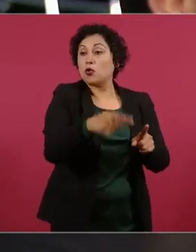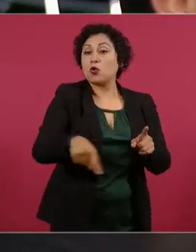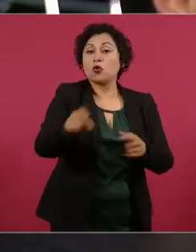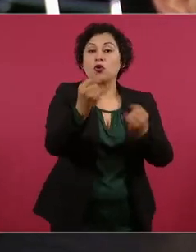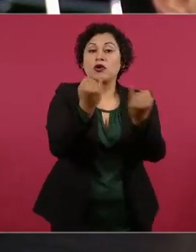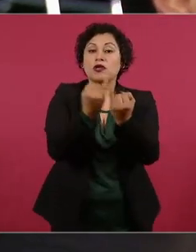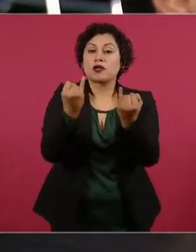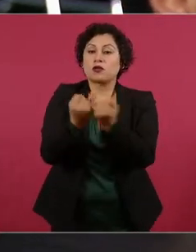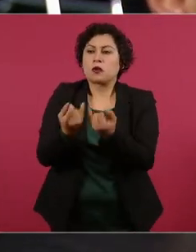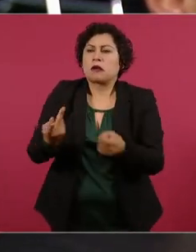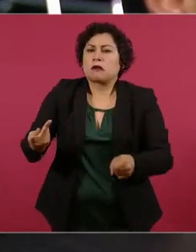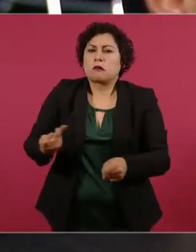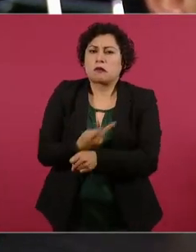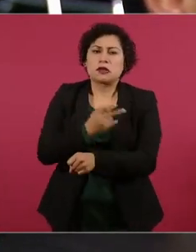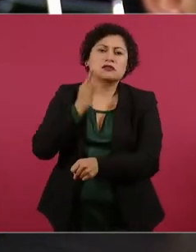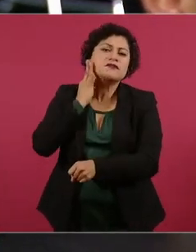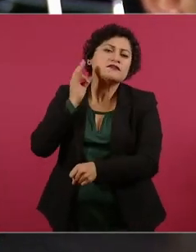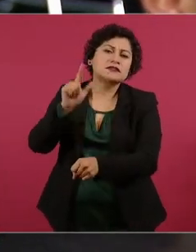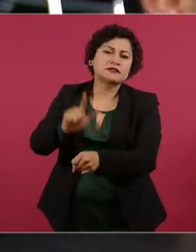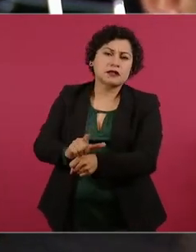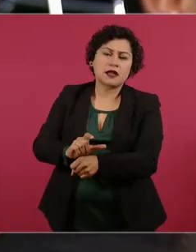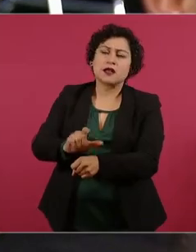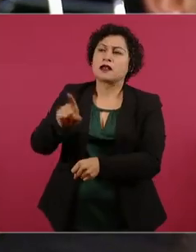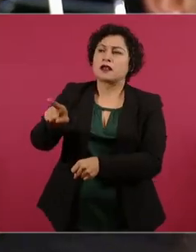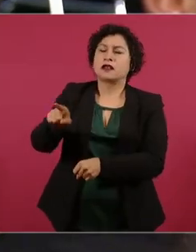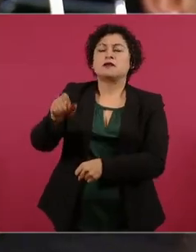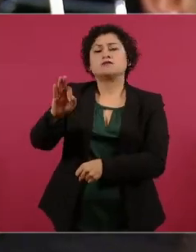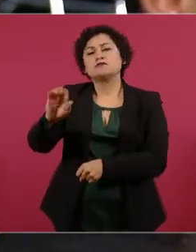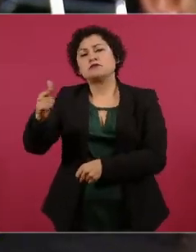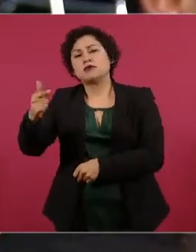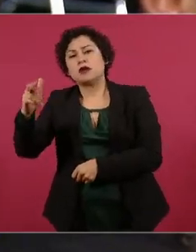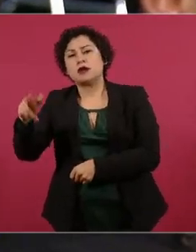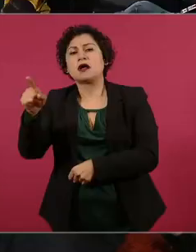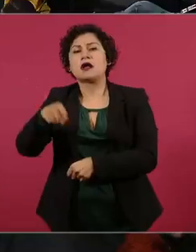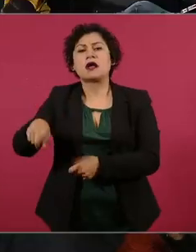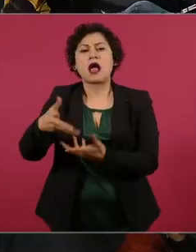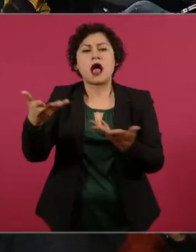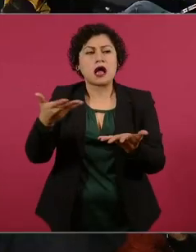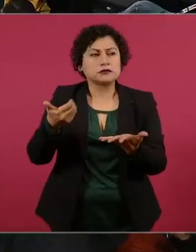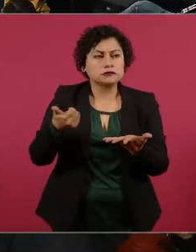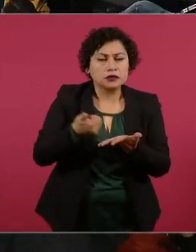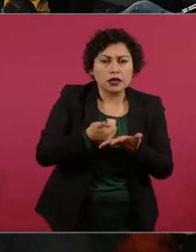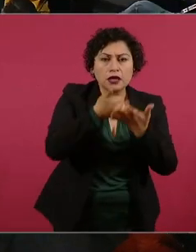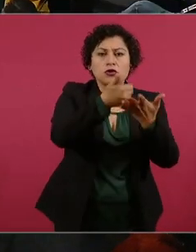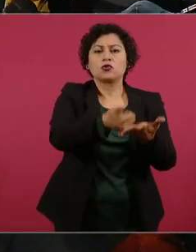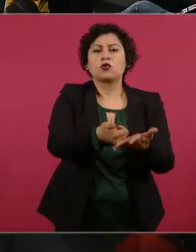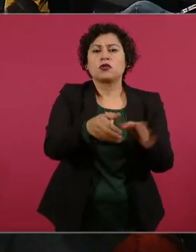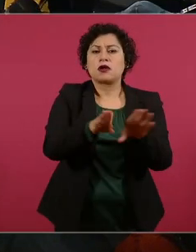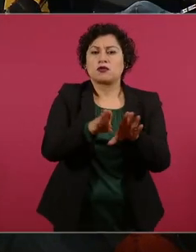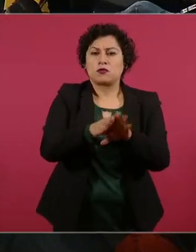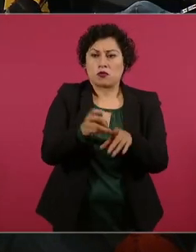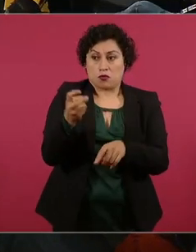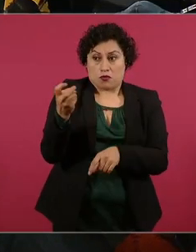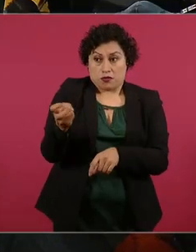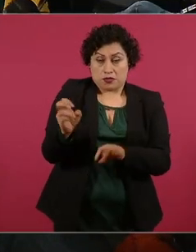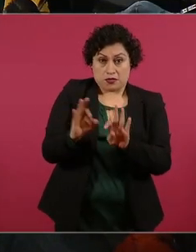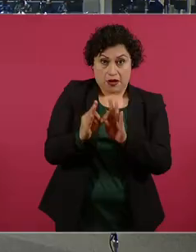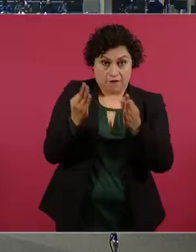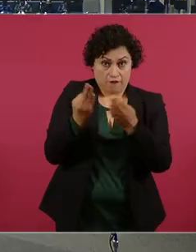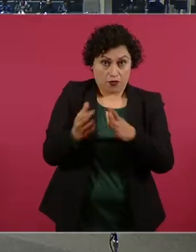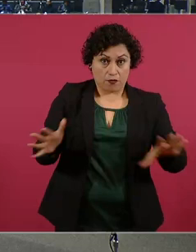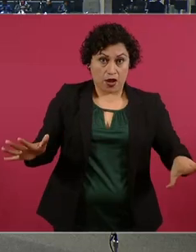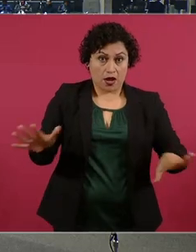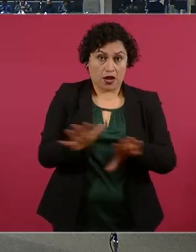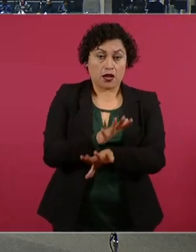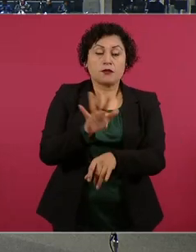para que pueda sostener este tipo de casos y no que se caigan, sino que se cambien este tipo de medidas, porque no es que se haya liberado, está en prisión